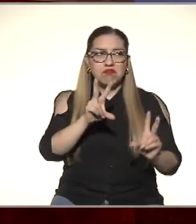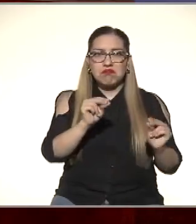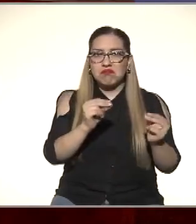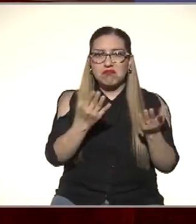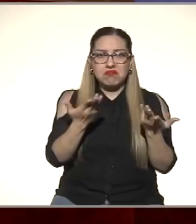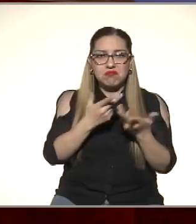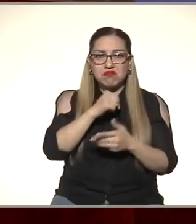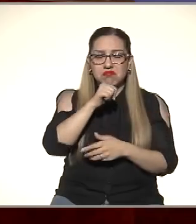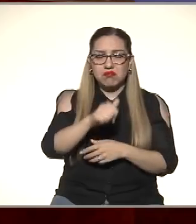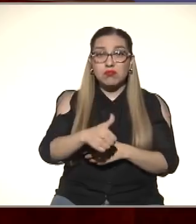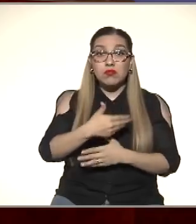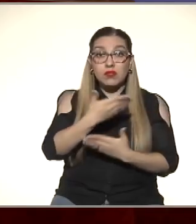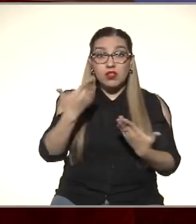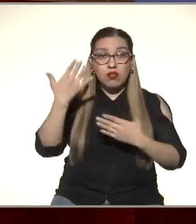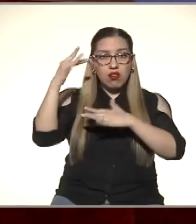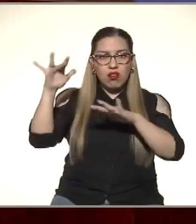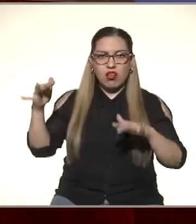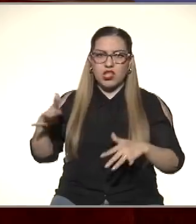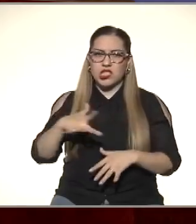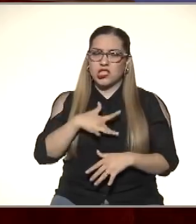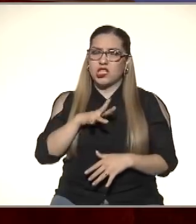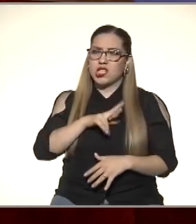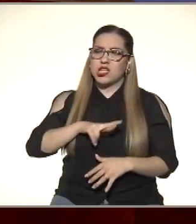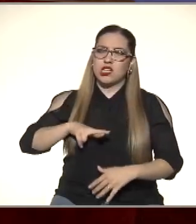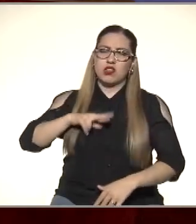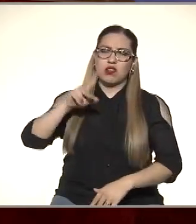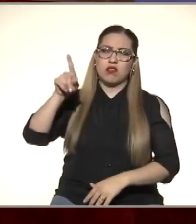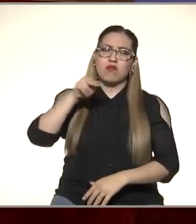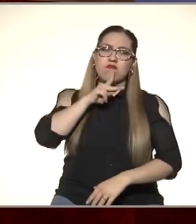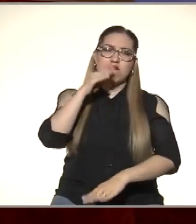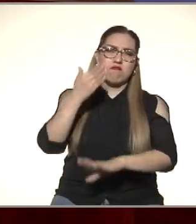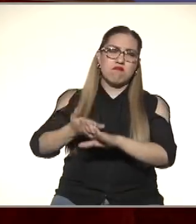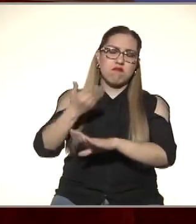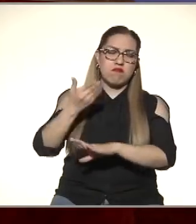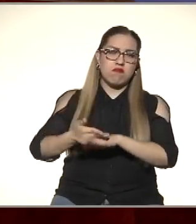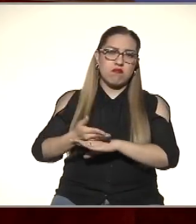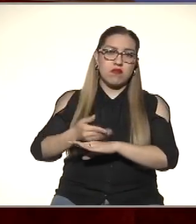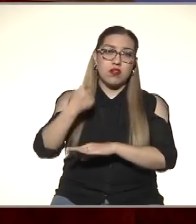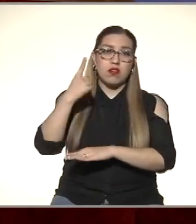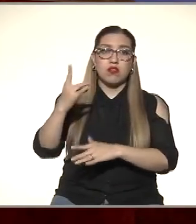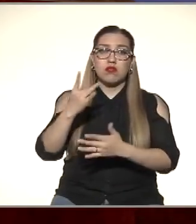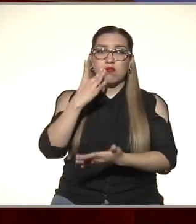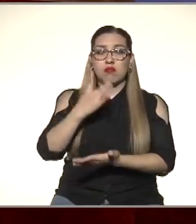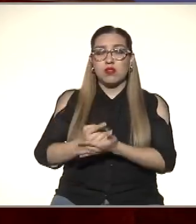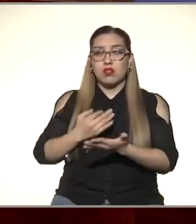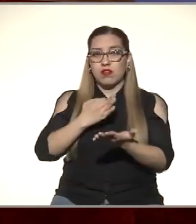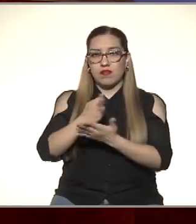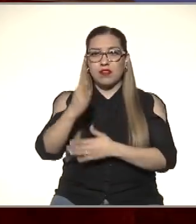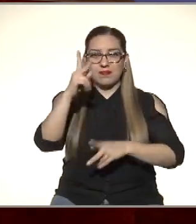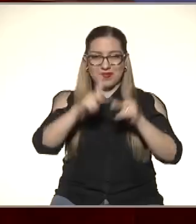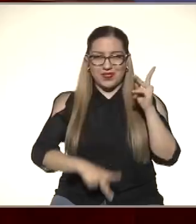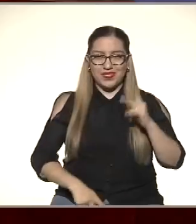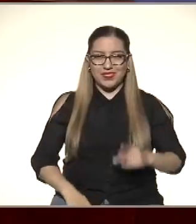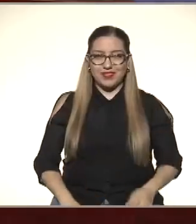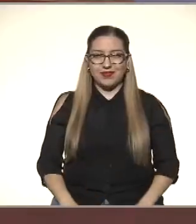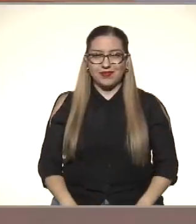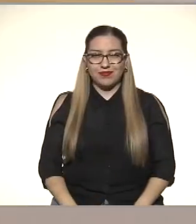Ahora que estamos grandes, seguimos con mucho rencor hacia él por lo que nos hizo, aunque solamente le fui infiel a mi mamá. Una pausa.